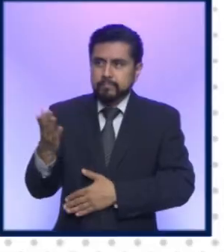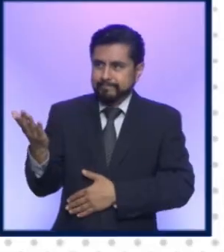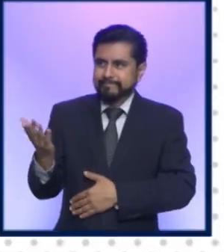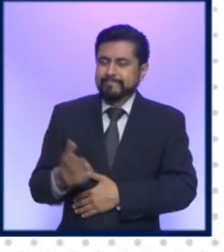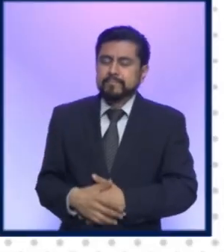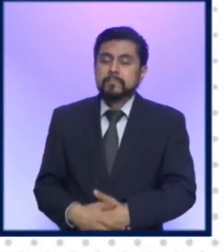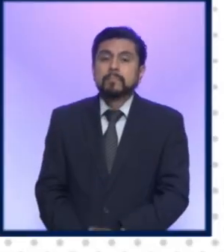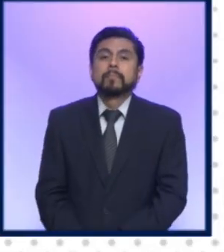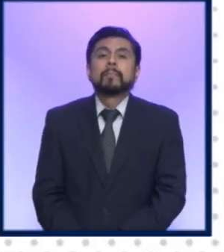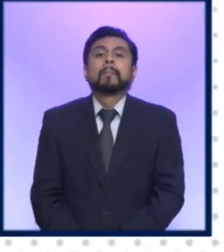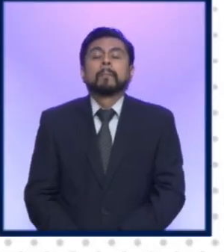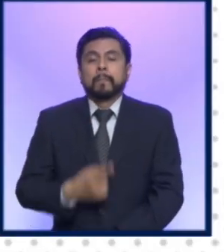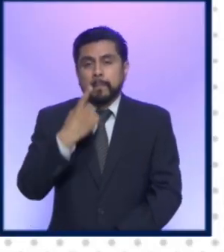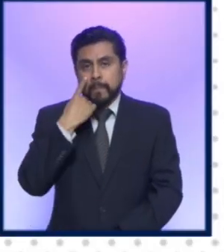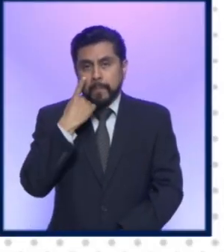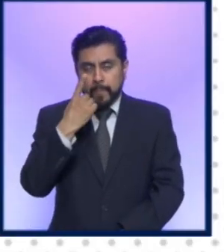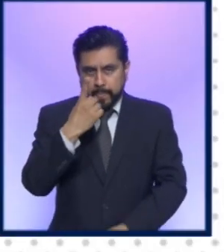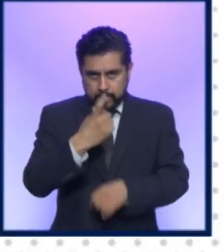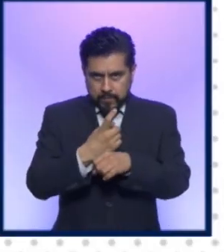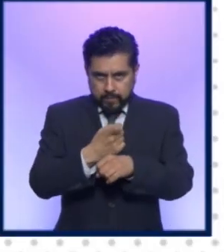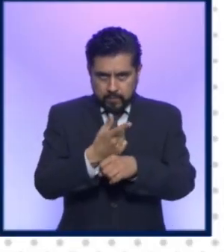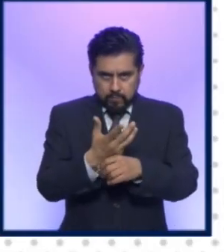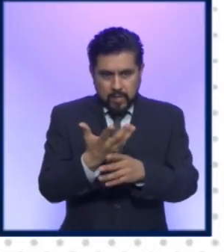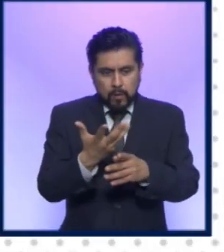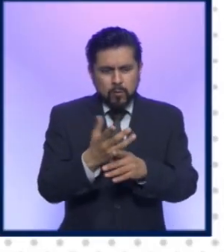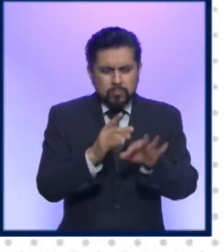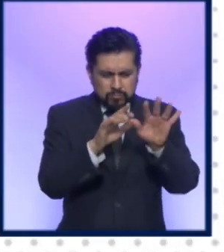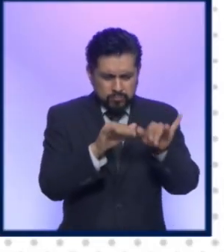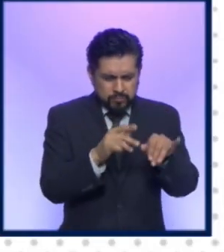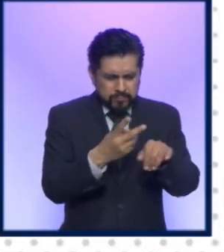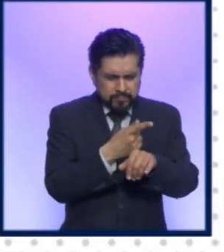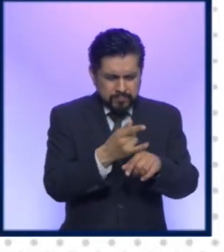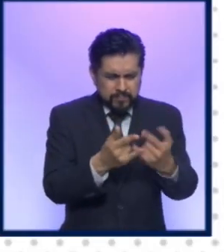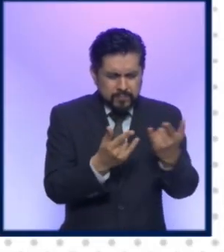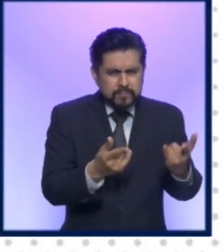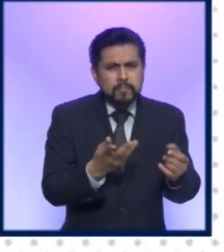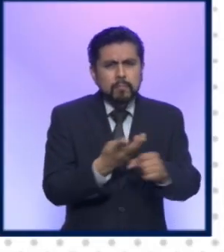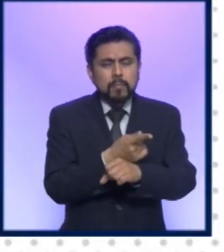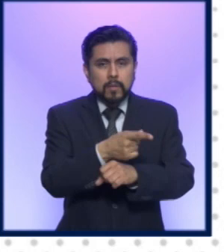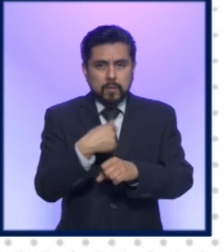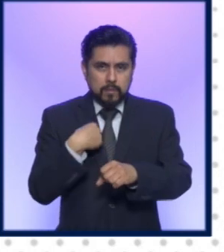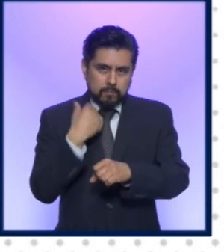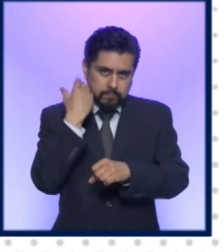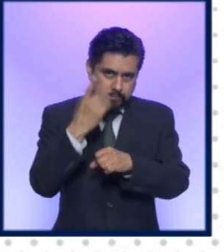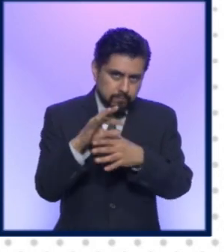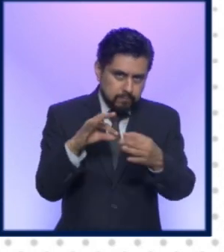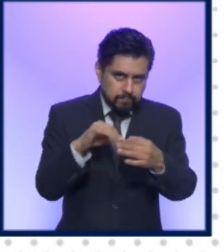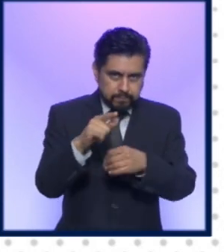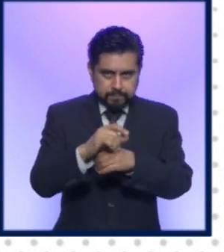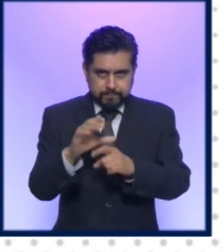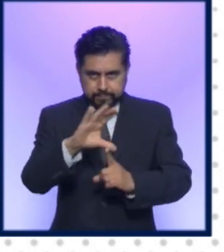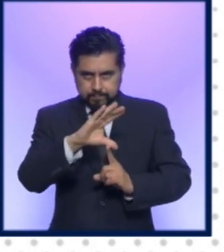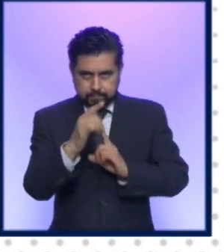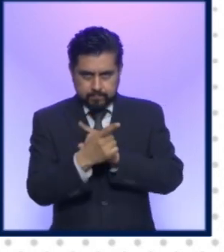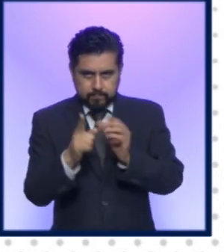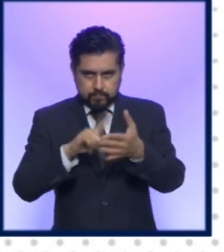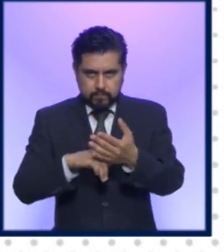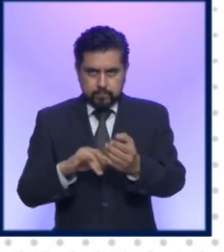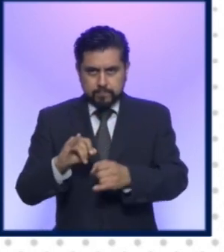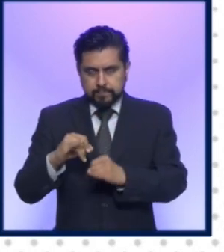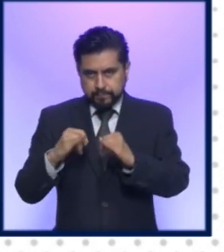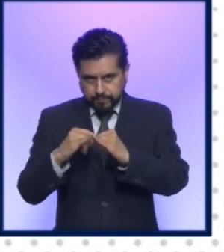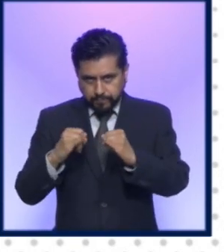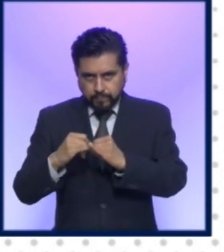Gracias Lucy en primer lugar respecto de los hechos quiero destacar que en su oportunidad el consejo general del Instituto Nacional electoral